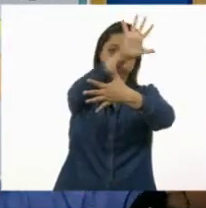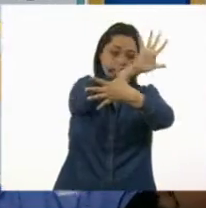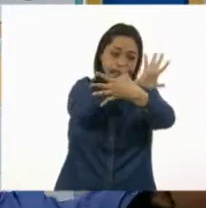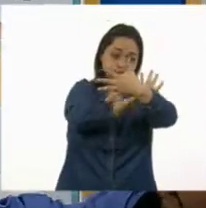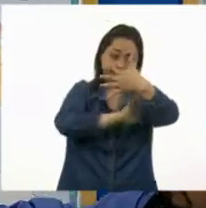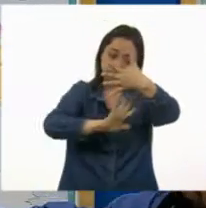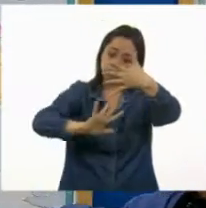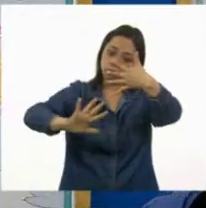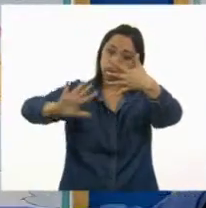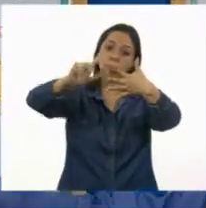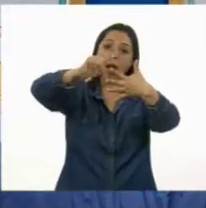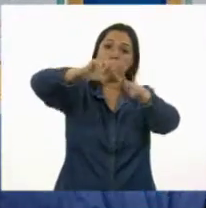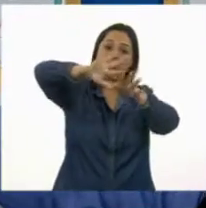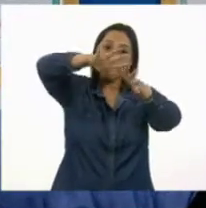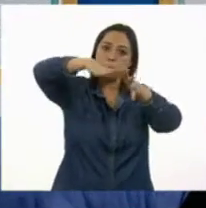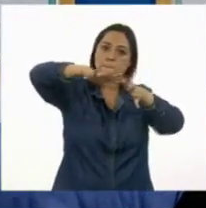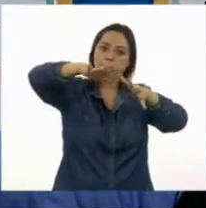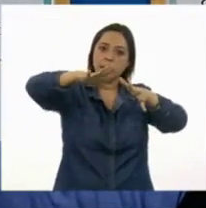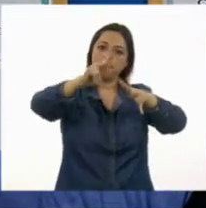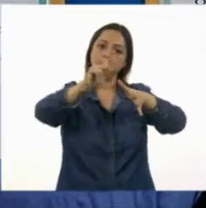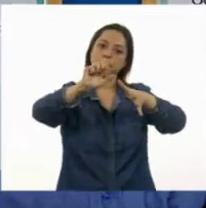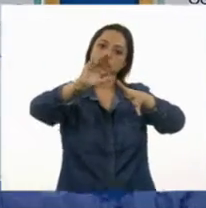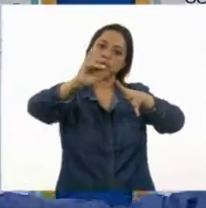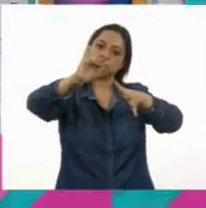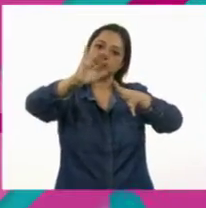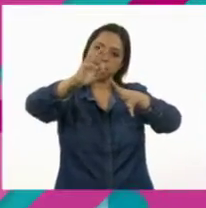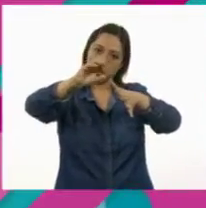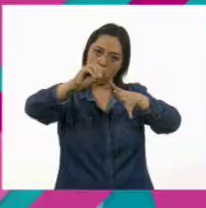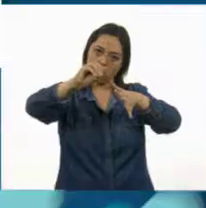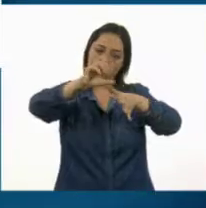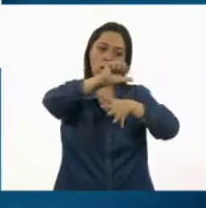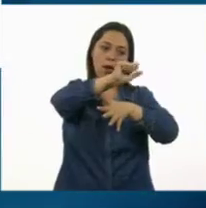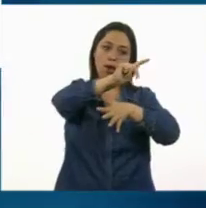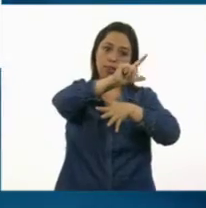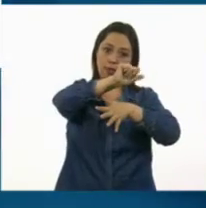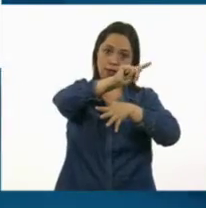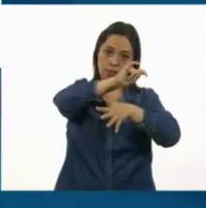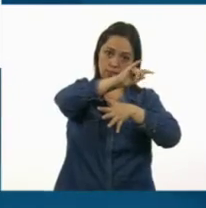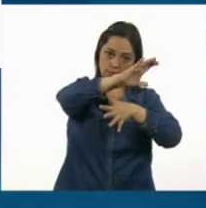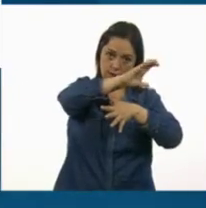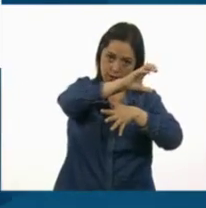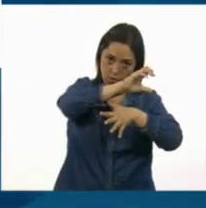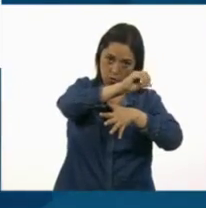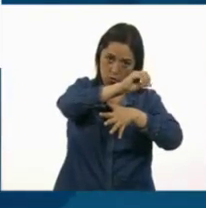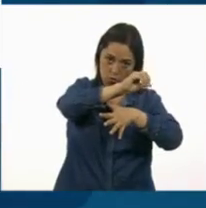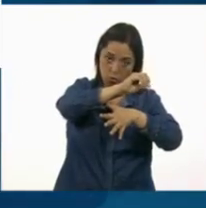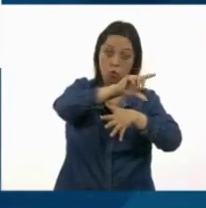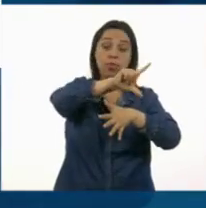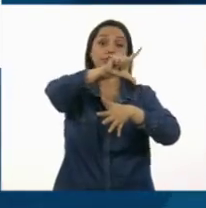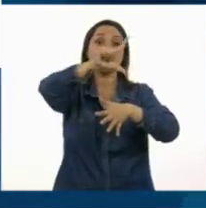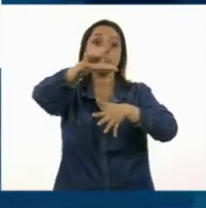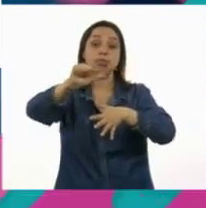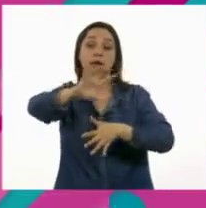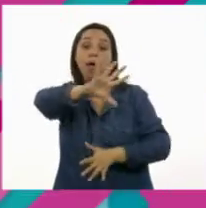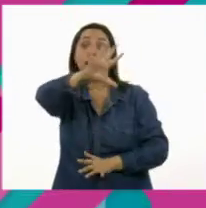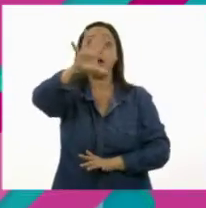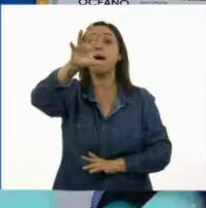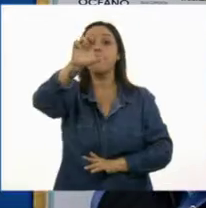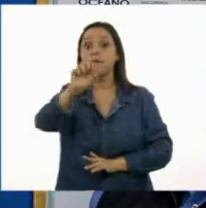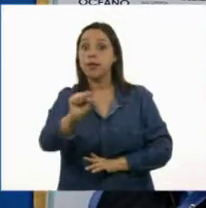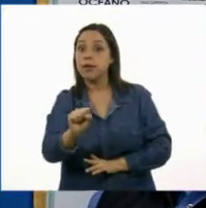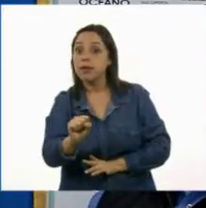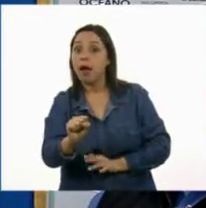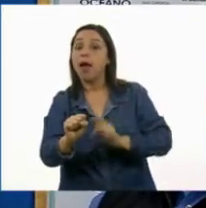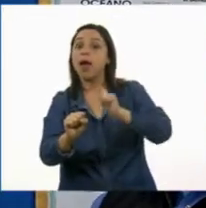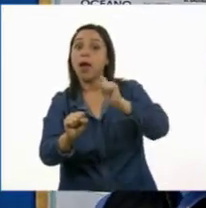océanos. El Océano Pacífico, el Océano Atlántico. Por otro lado, el continente africano